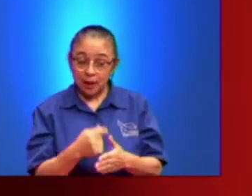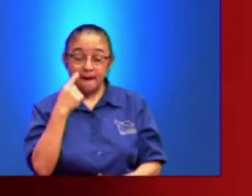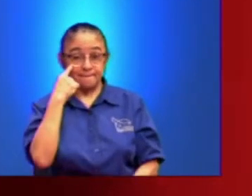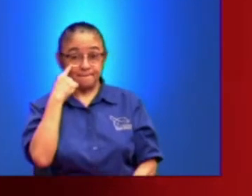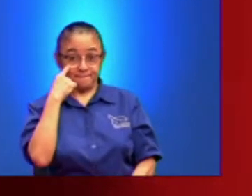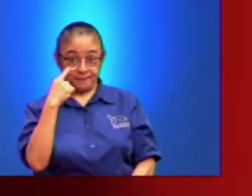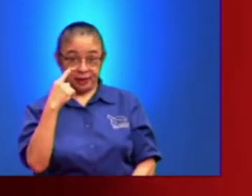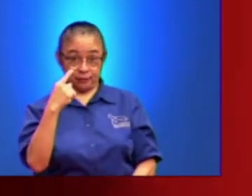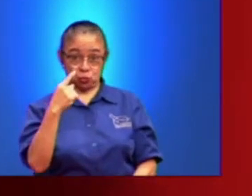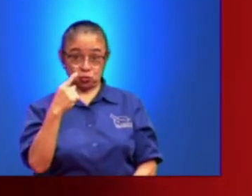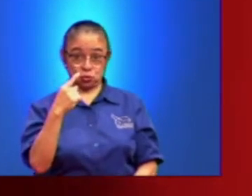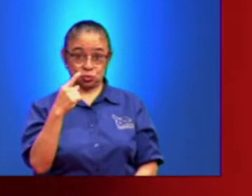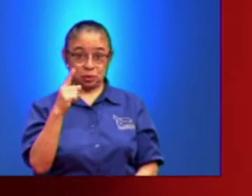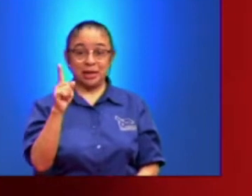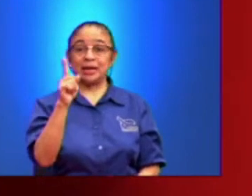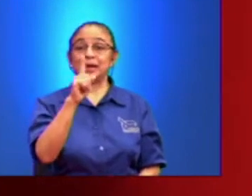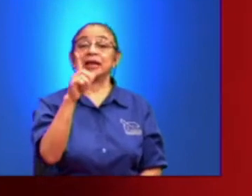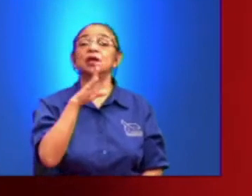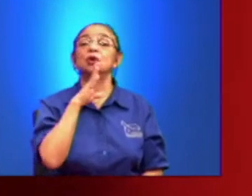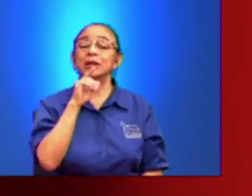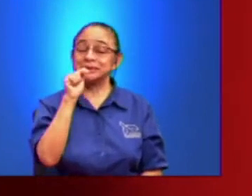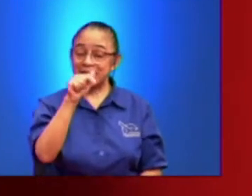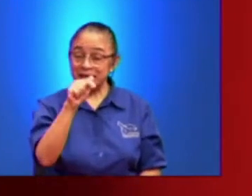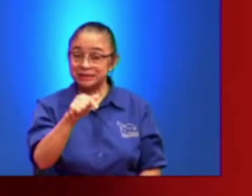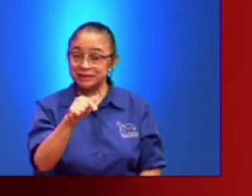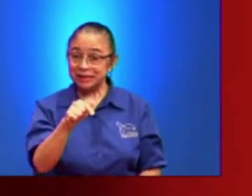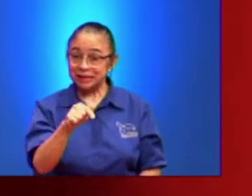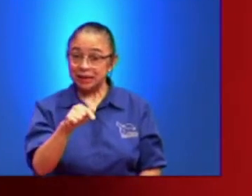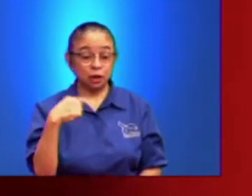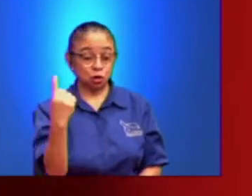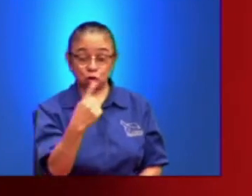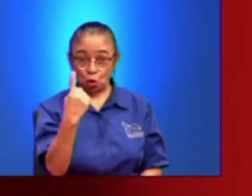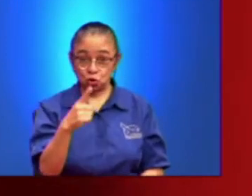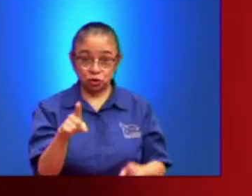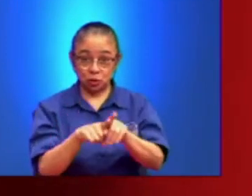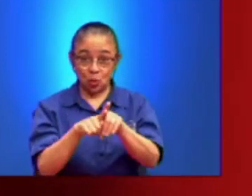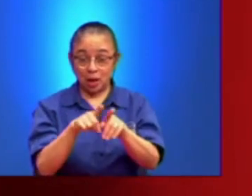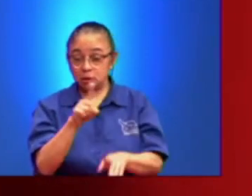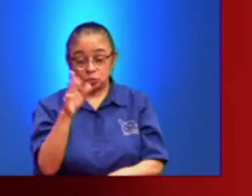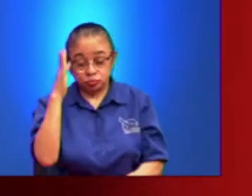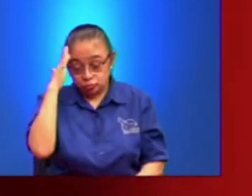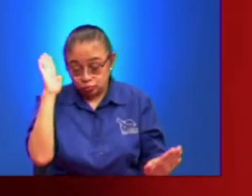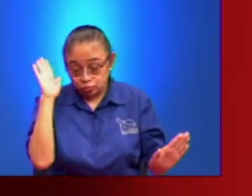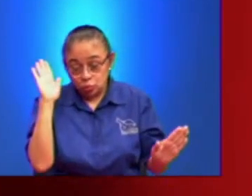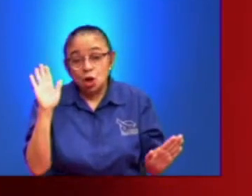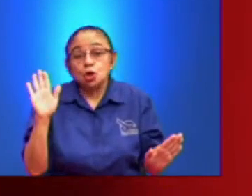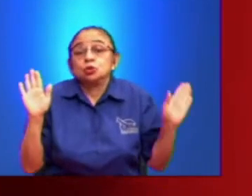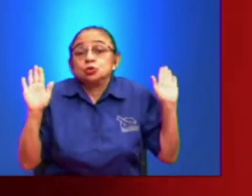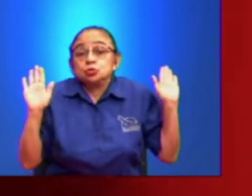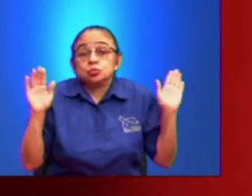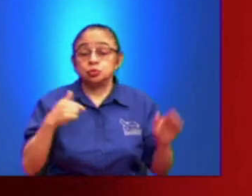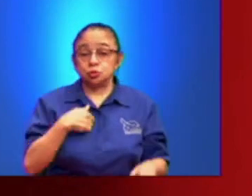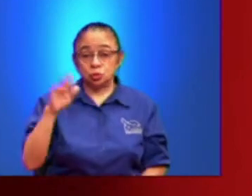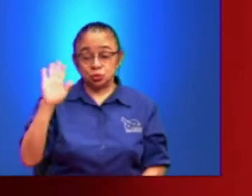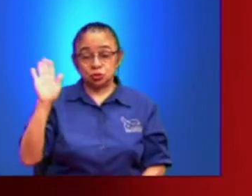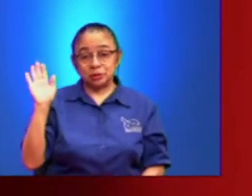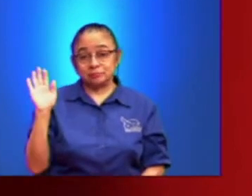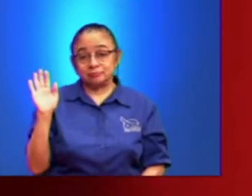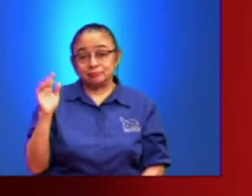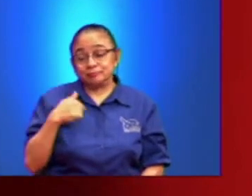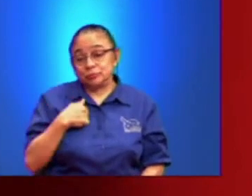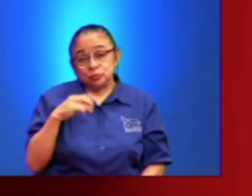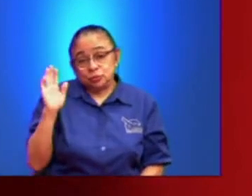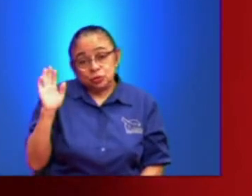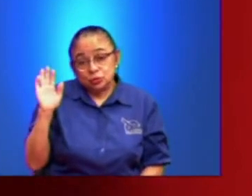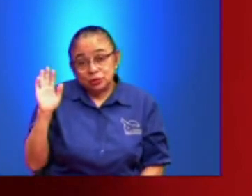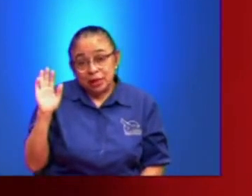que no está exactamente así yo no sé si usted alguna vez ha tenido la curiosidad de ver como lo dice